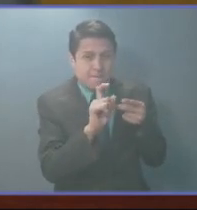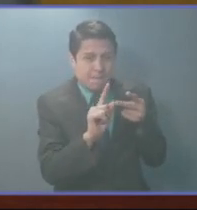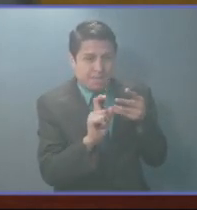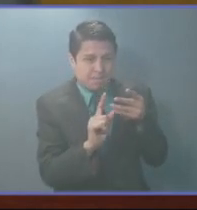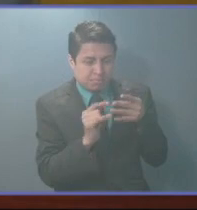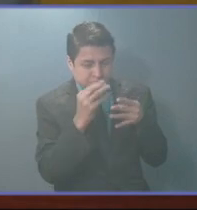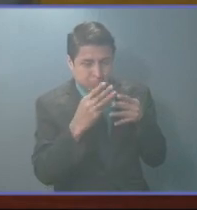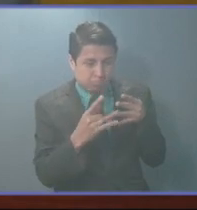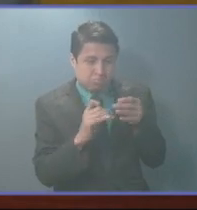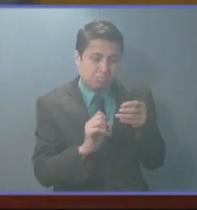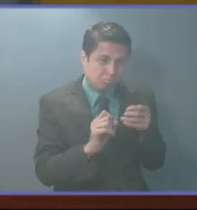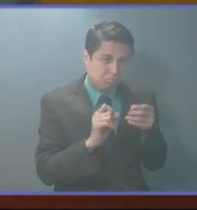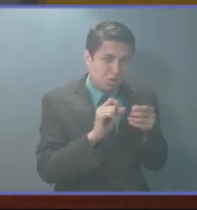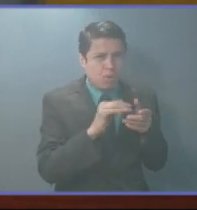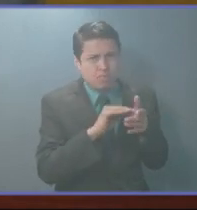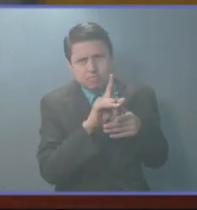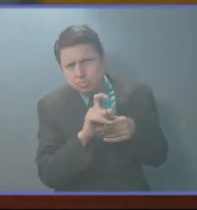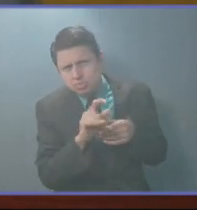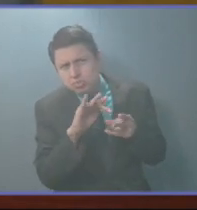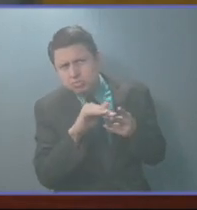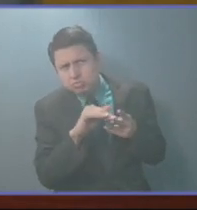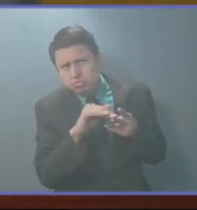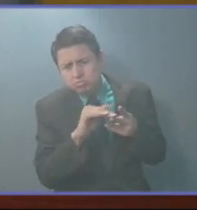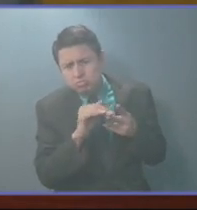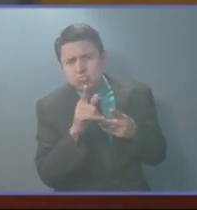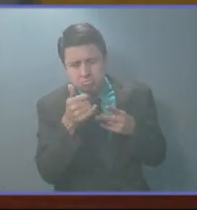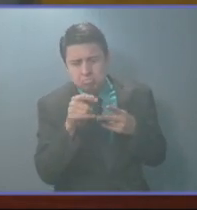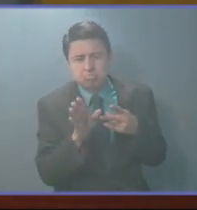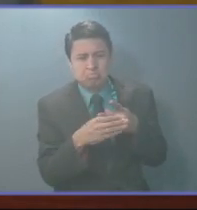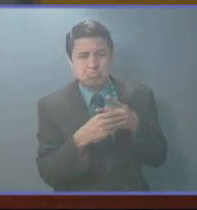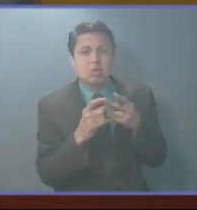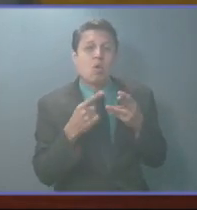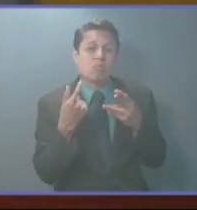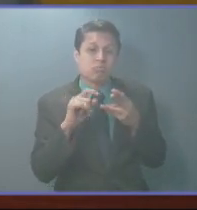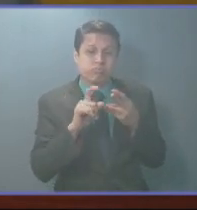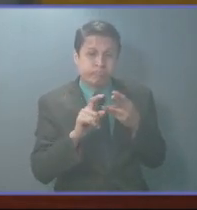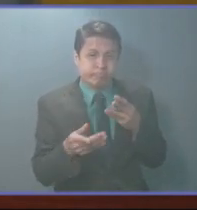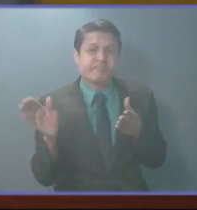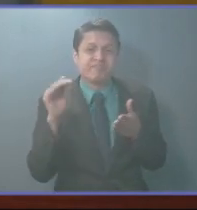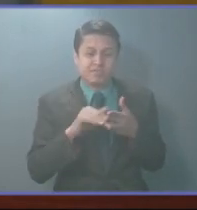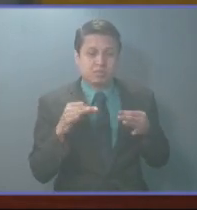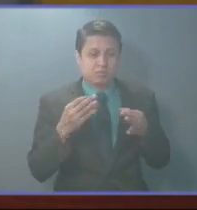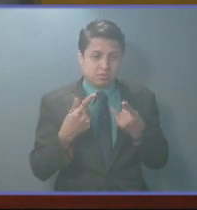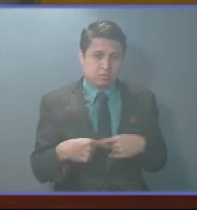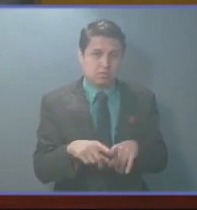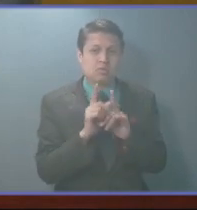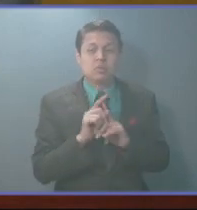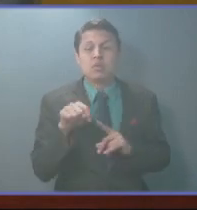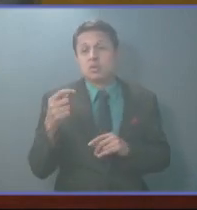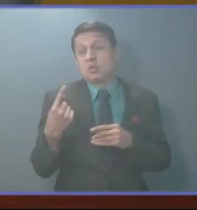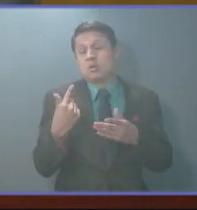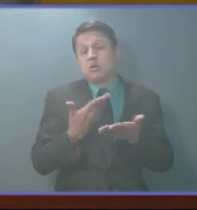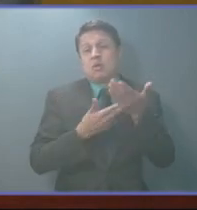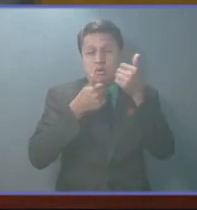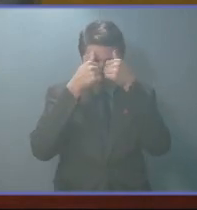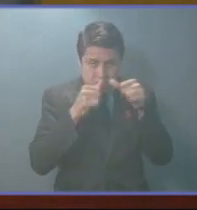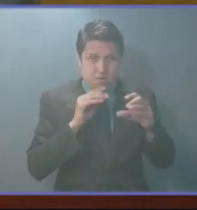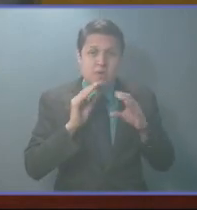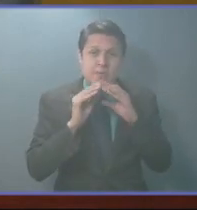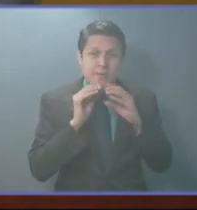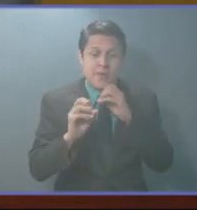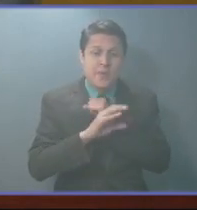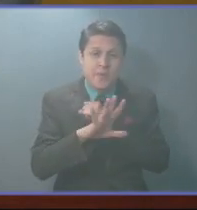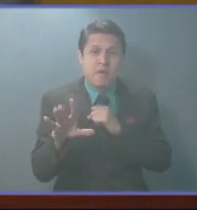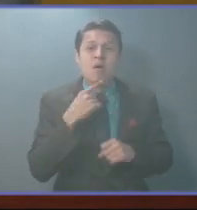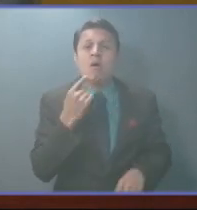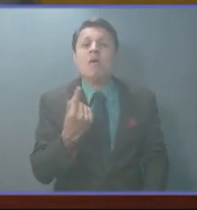ampliarse o reformularse. Aprobada la interpelación por parte de la Asamblea, esta acordará y comunicará al funcionario de que